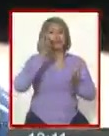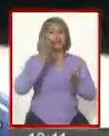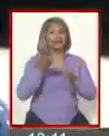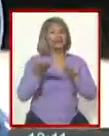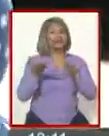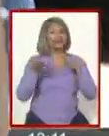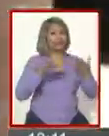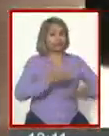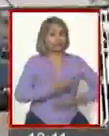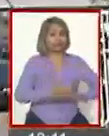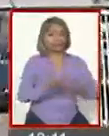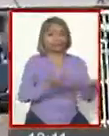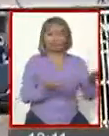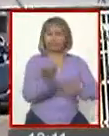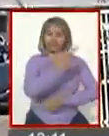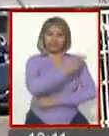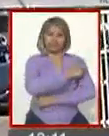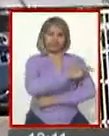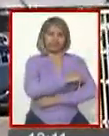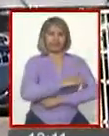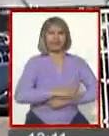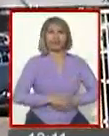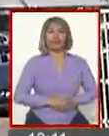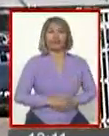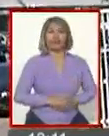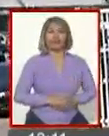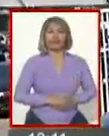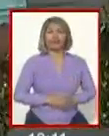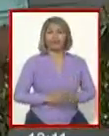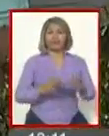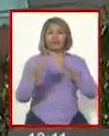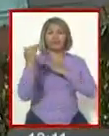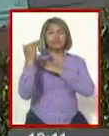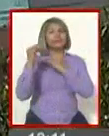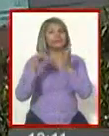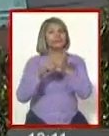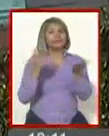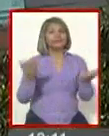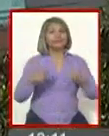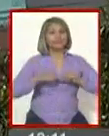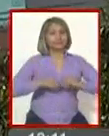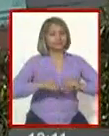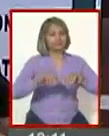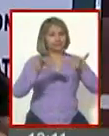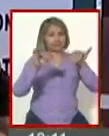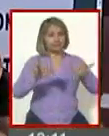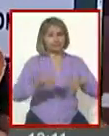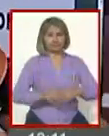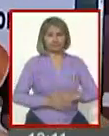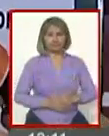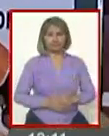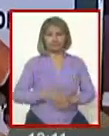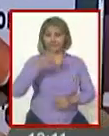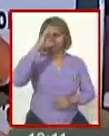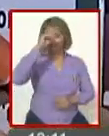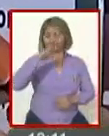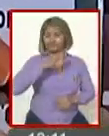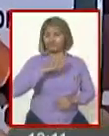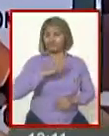perdió a su bebé y fue trasladada al hospital de la mujer de la maternidad de la ciudad de Santa Cruz, donde permanece internada. El